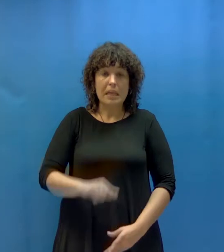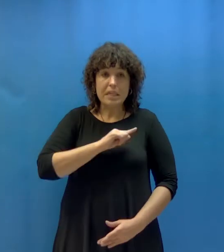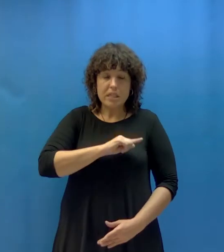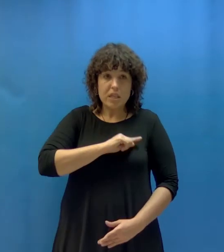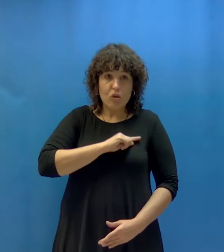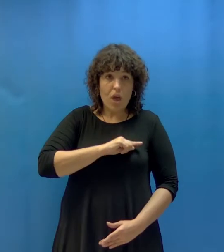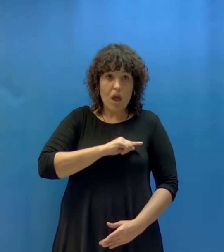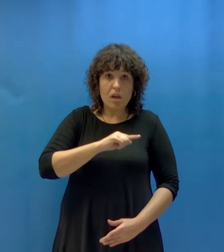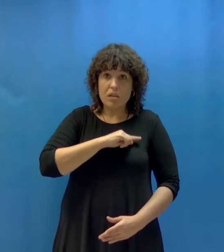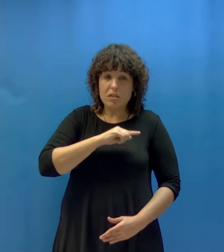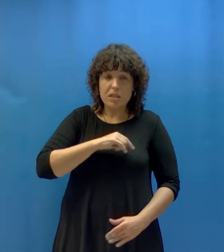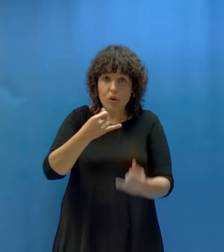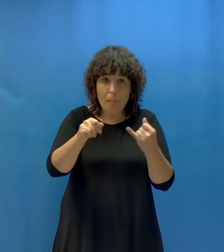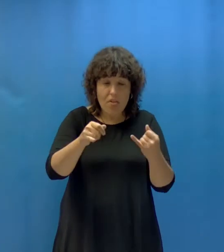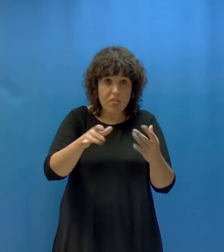Señora Beltrán.